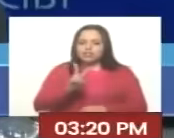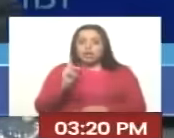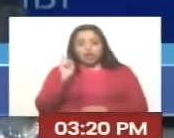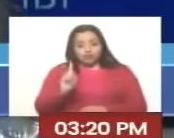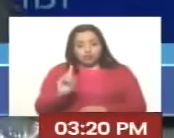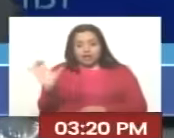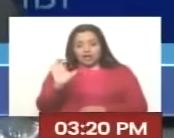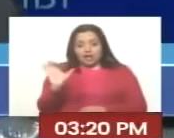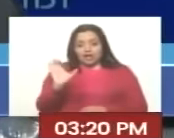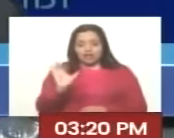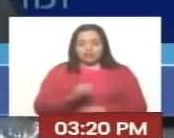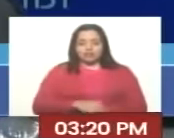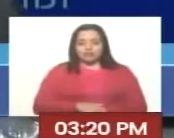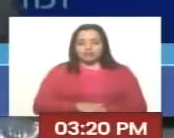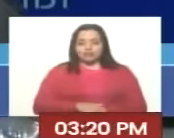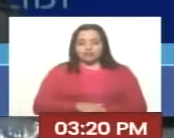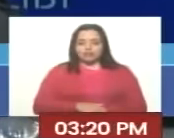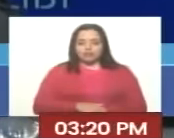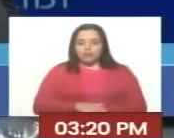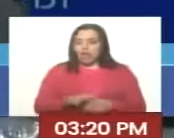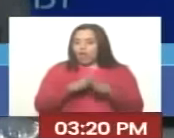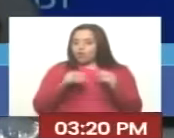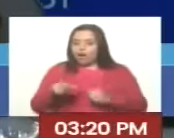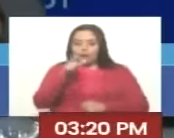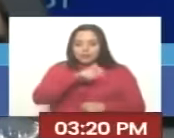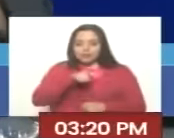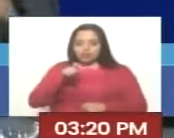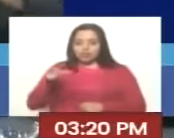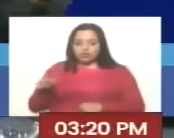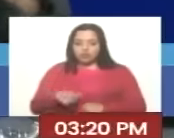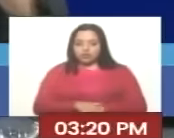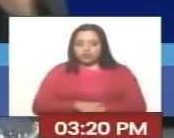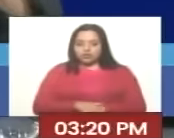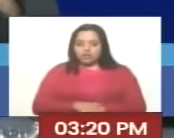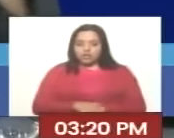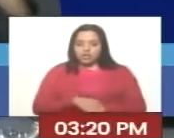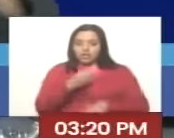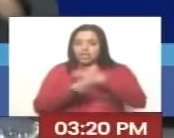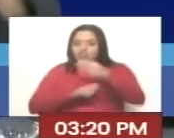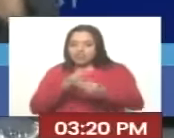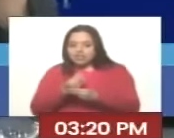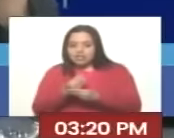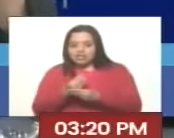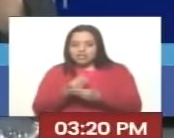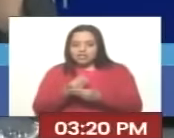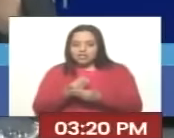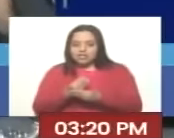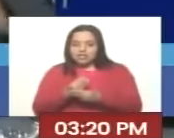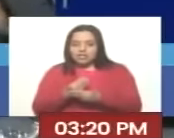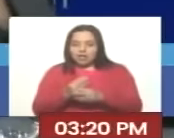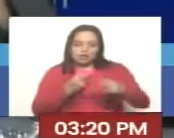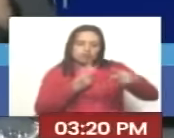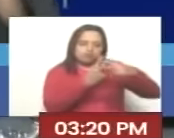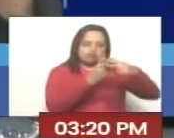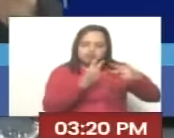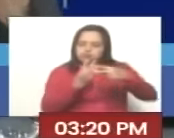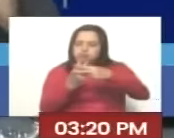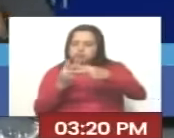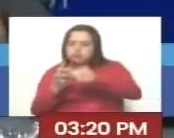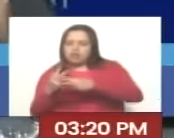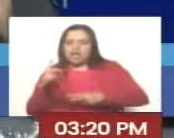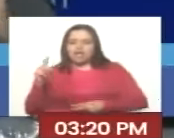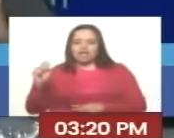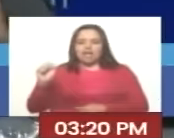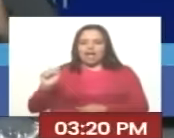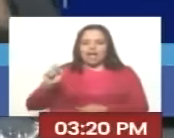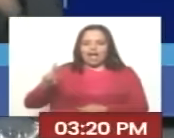Central, donde toda aquella persona que va etiquetando a Tarek William Saab como fiscal general de la República, tanto en Instagram